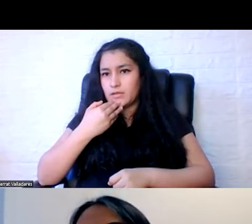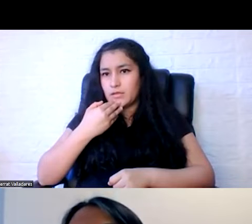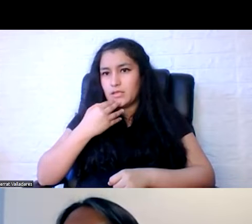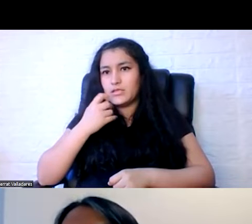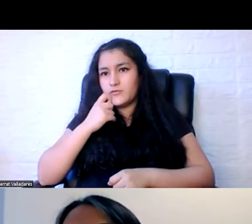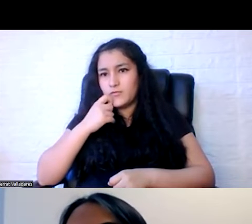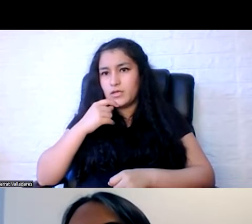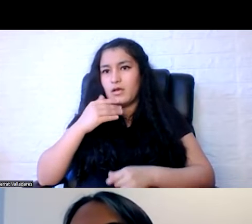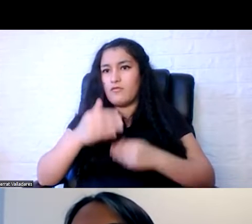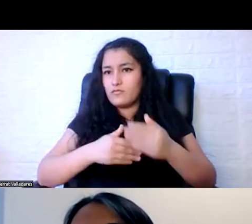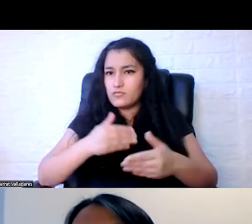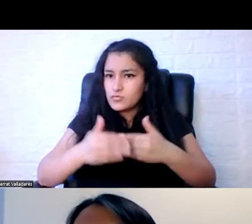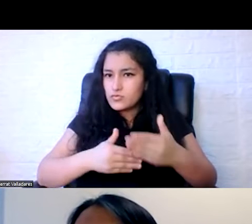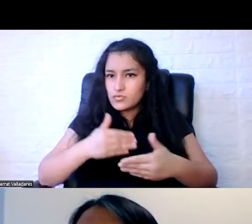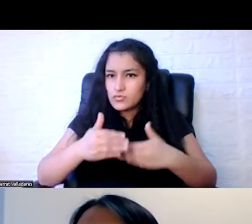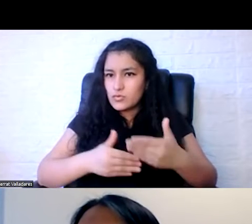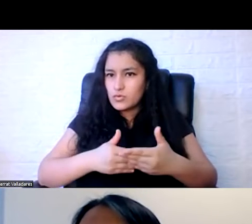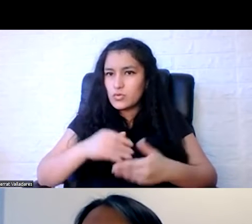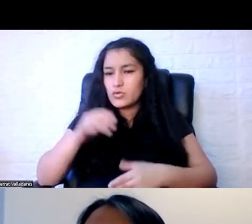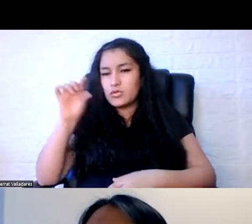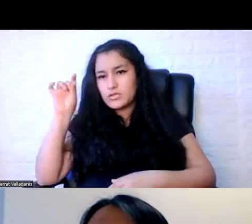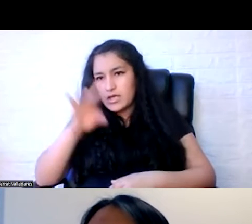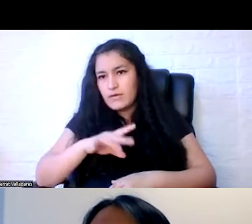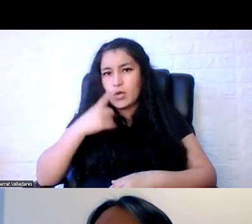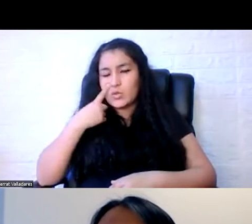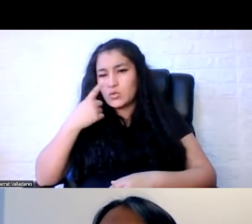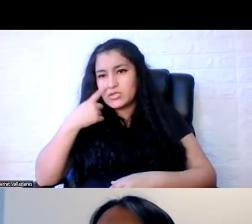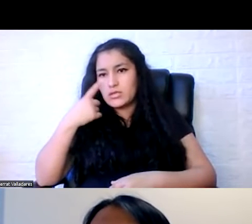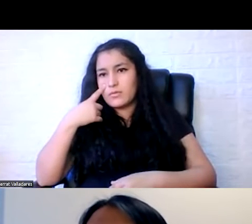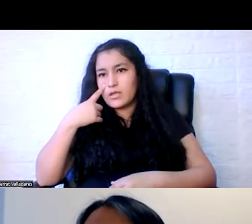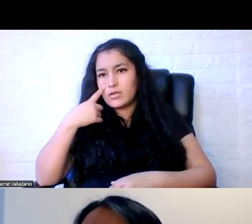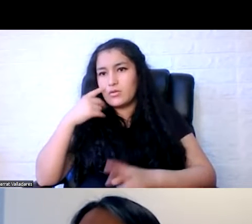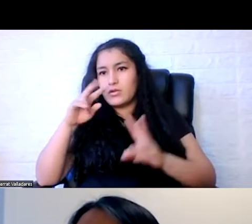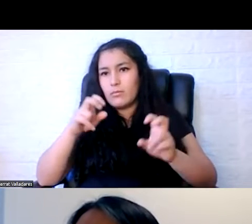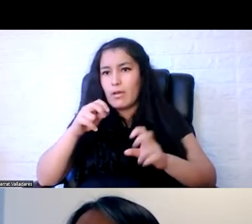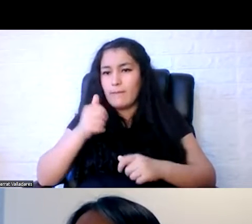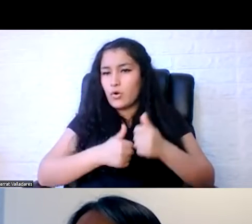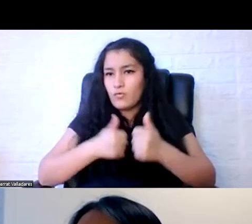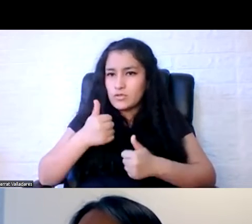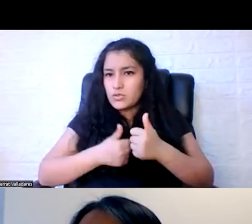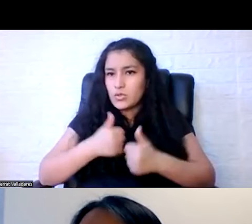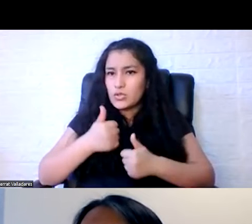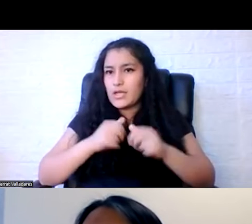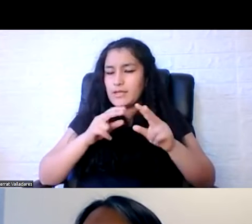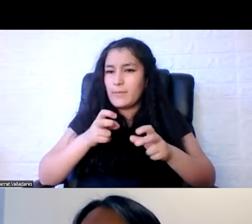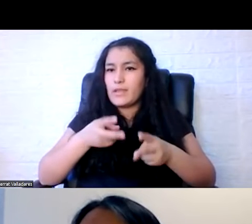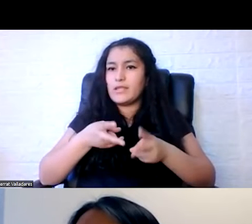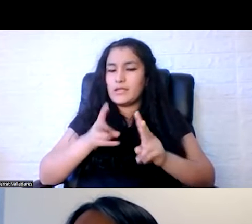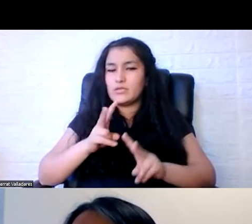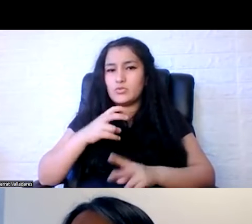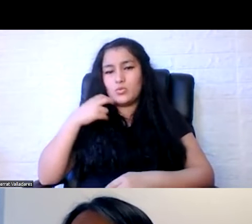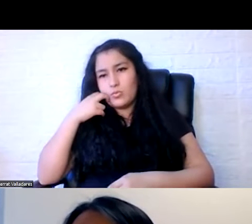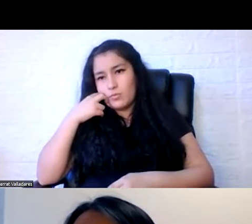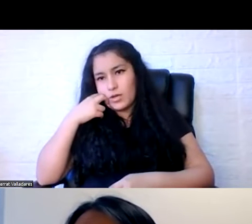fusionó, digamos, saberes profesionales académicos con también militancias en derechos humanos, fue